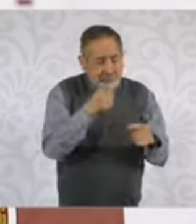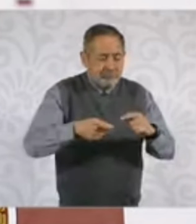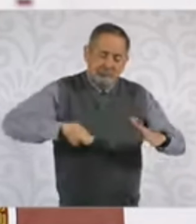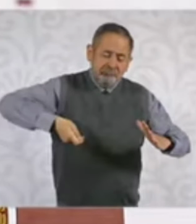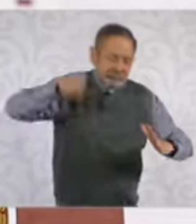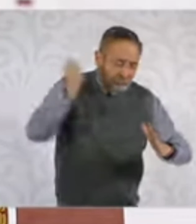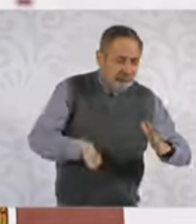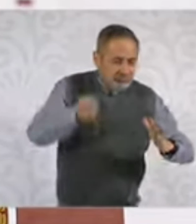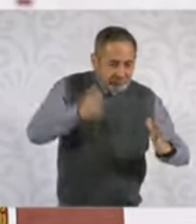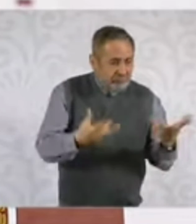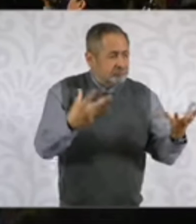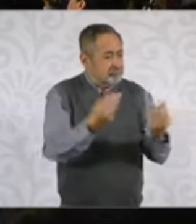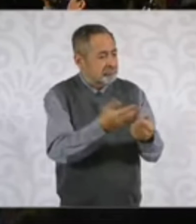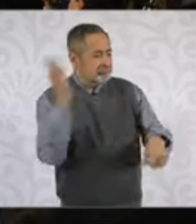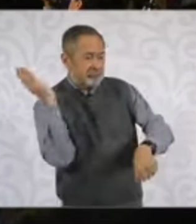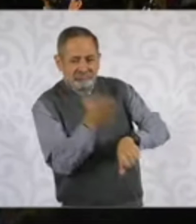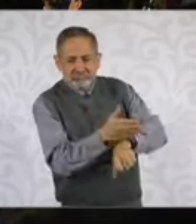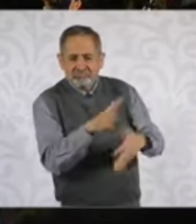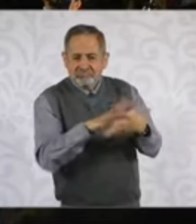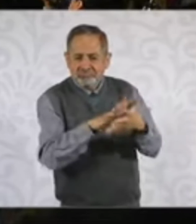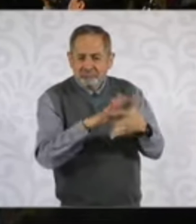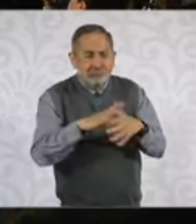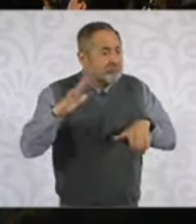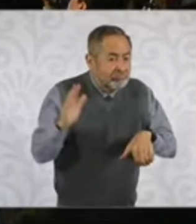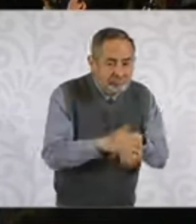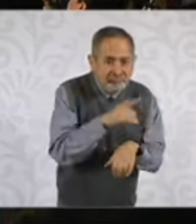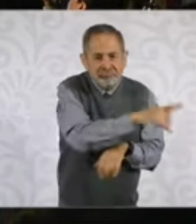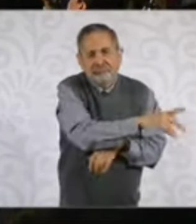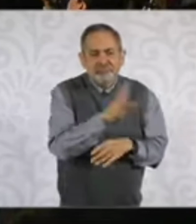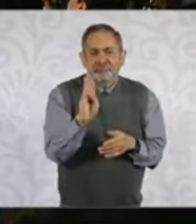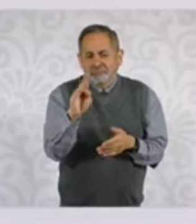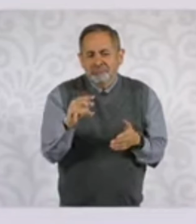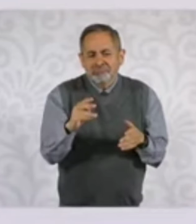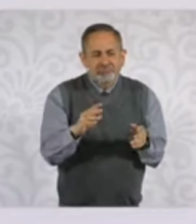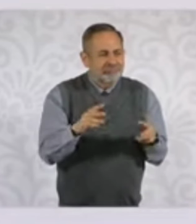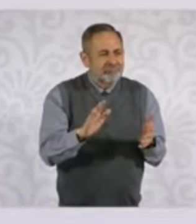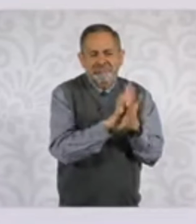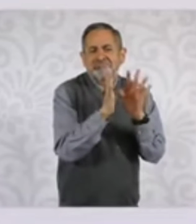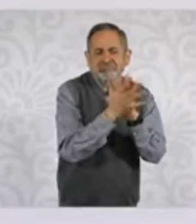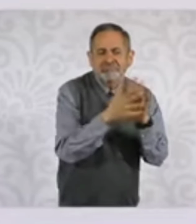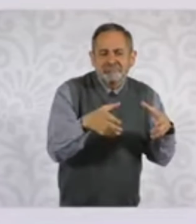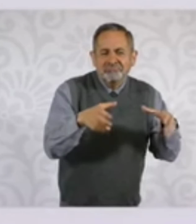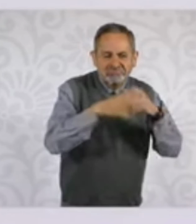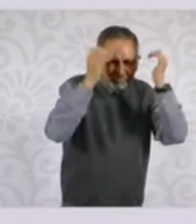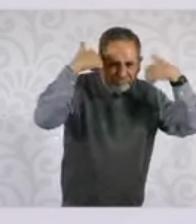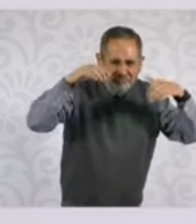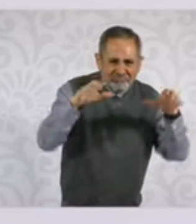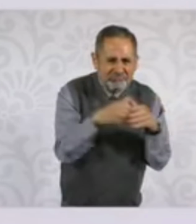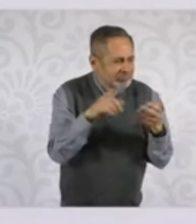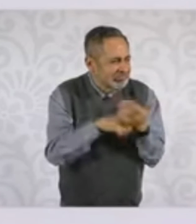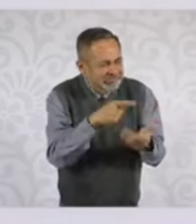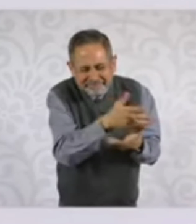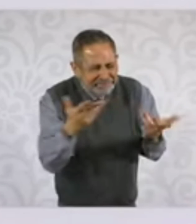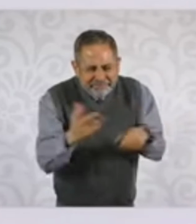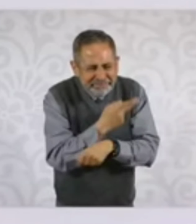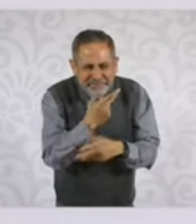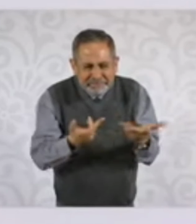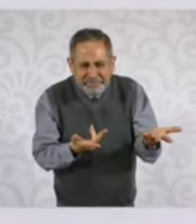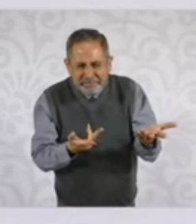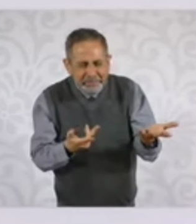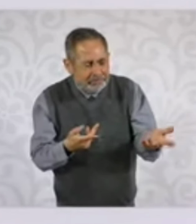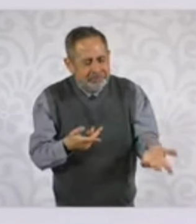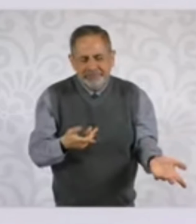por colusión con el narco. Bueno, a ver, explíquenme eso. Lo menos, pues, es cinismo,